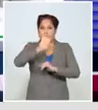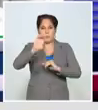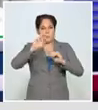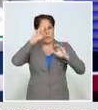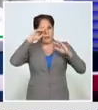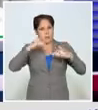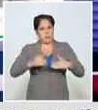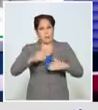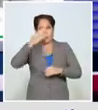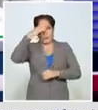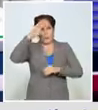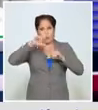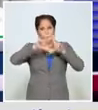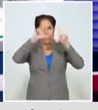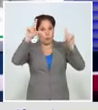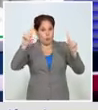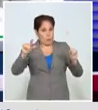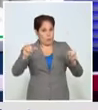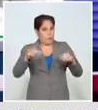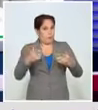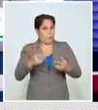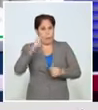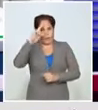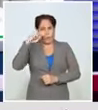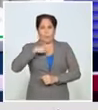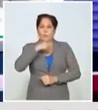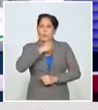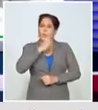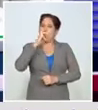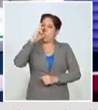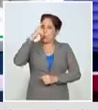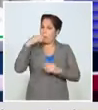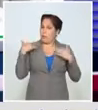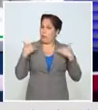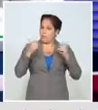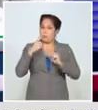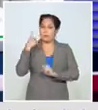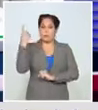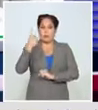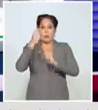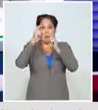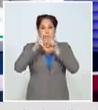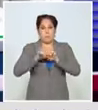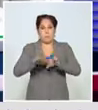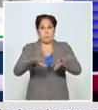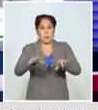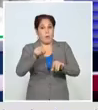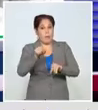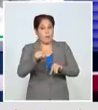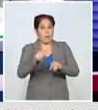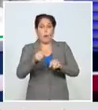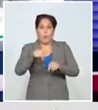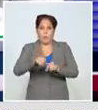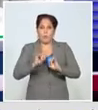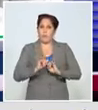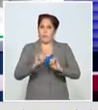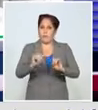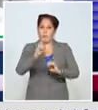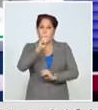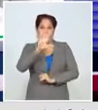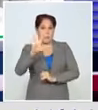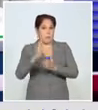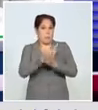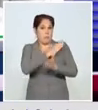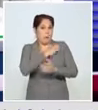nuestro país a través del doctor Francisco Durán García, director nacional de epidemiología, quien dio a conocer en este 25 de marzo